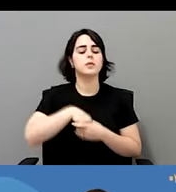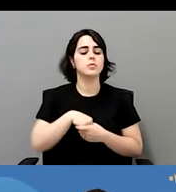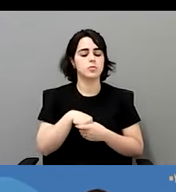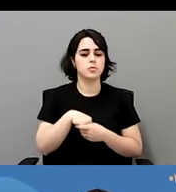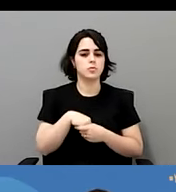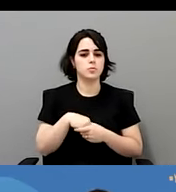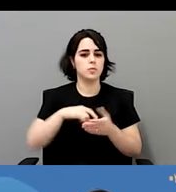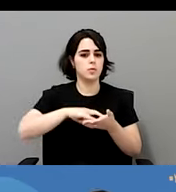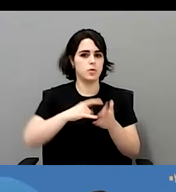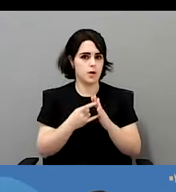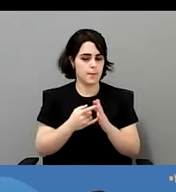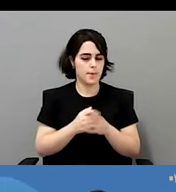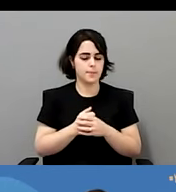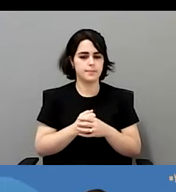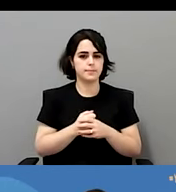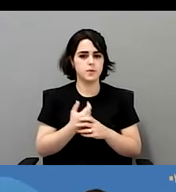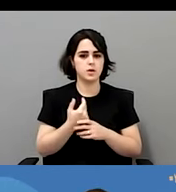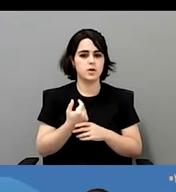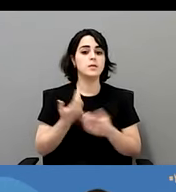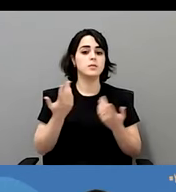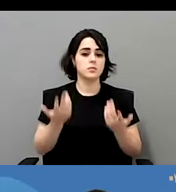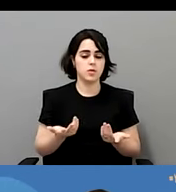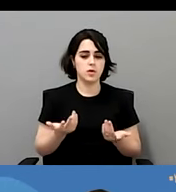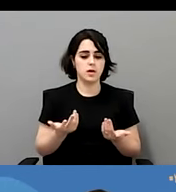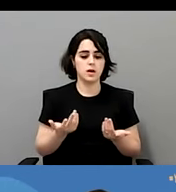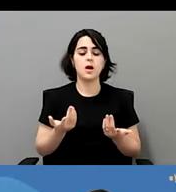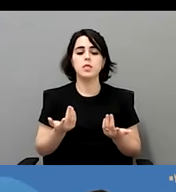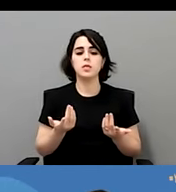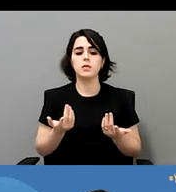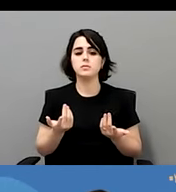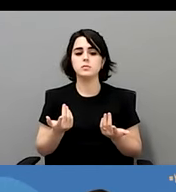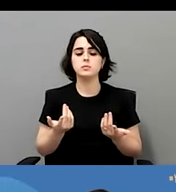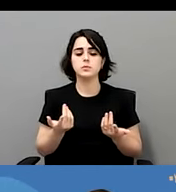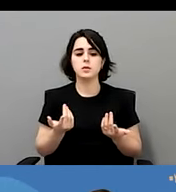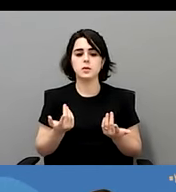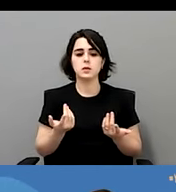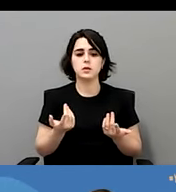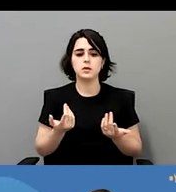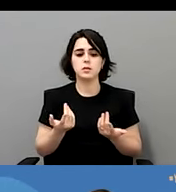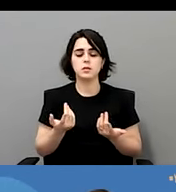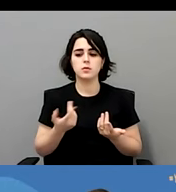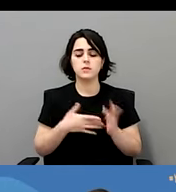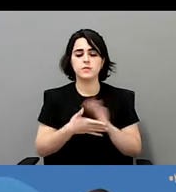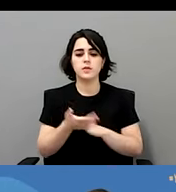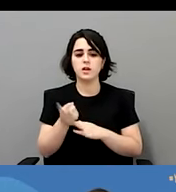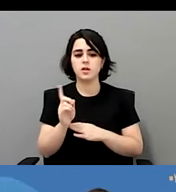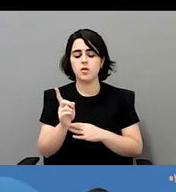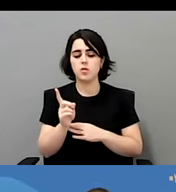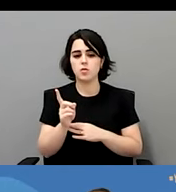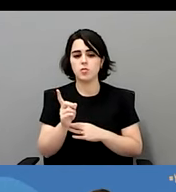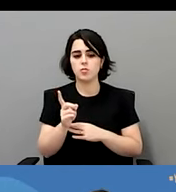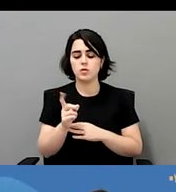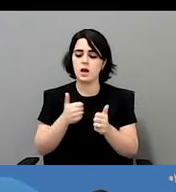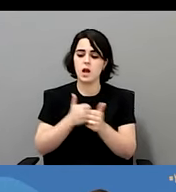este programa, lo cual no significa contar con